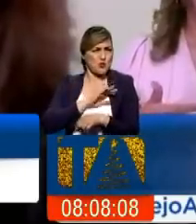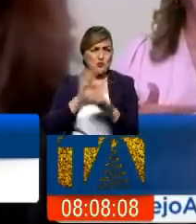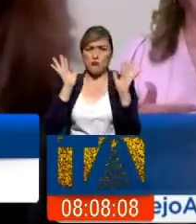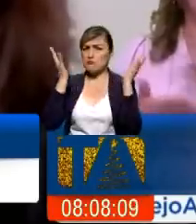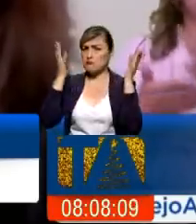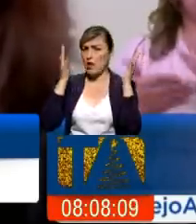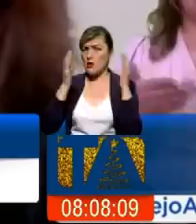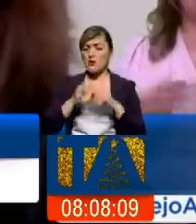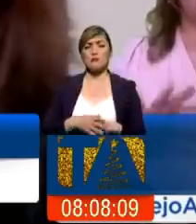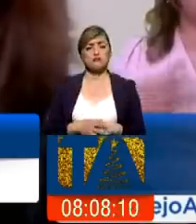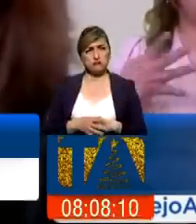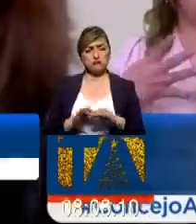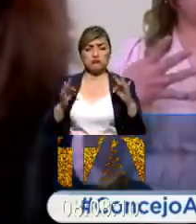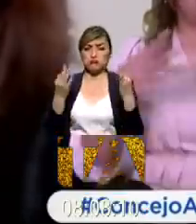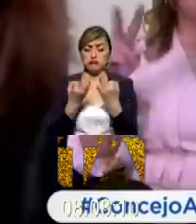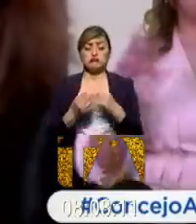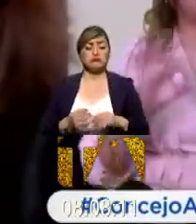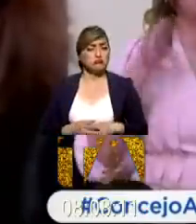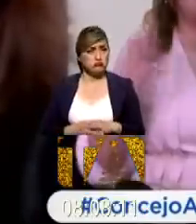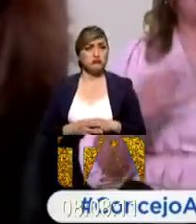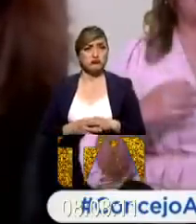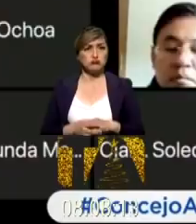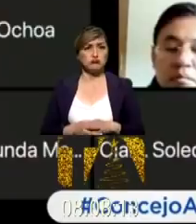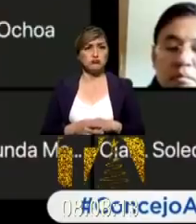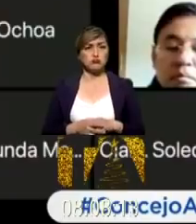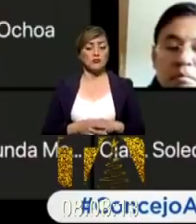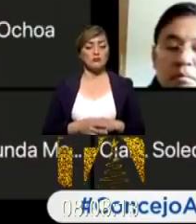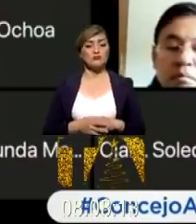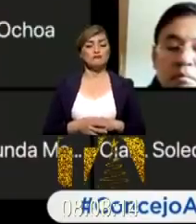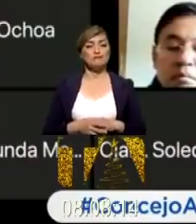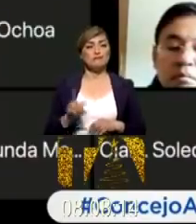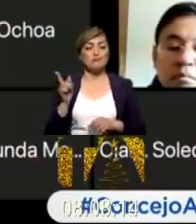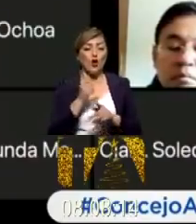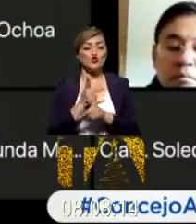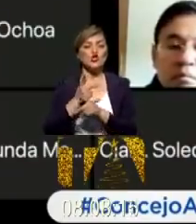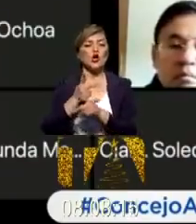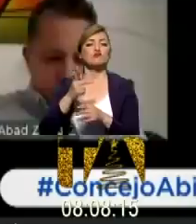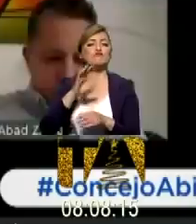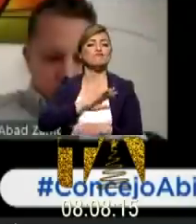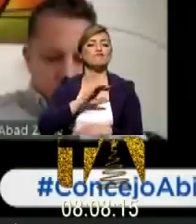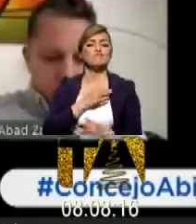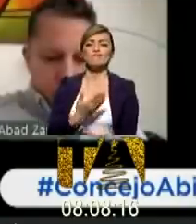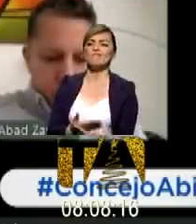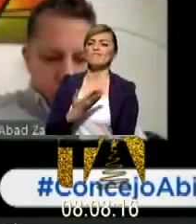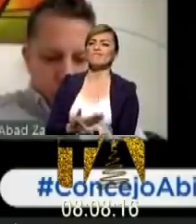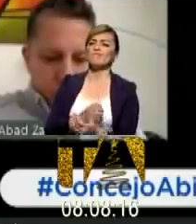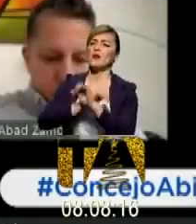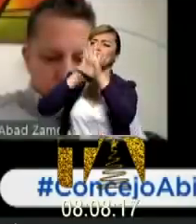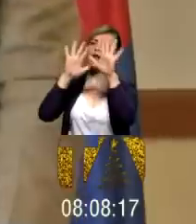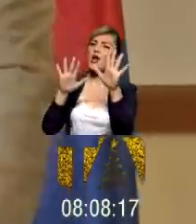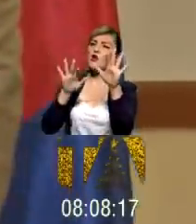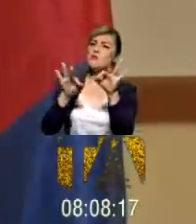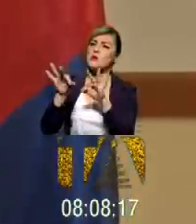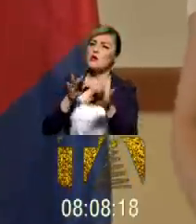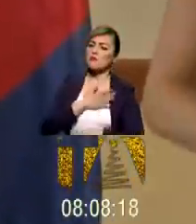dentro del 4º grado de consanguinidad o el 2º de afinidad. El Consejo Metropolitano exigió transparencia y pidió al alcalde revisar